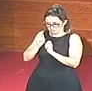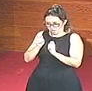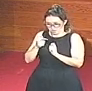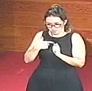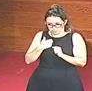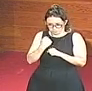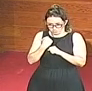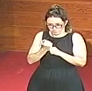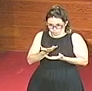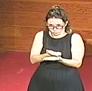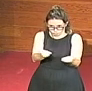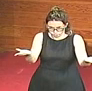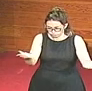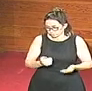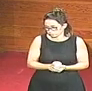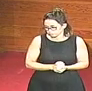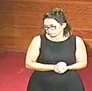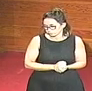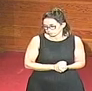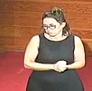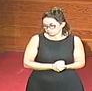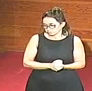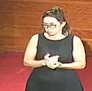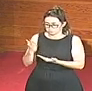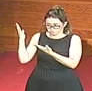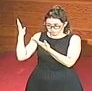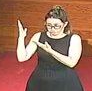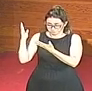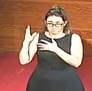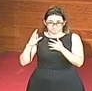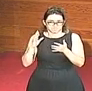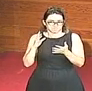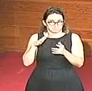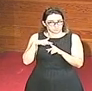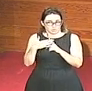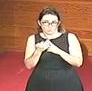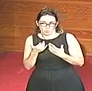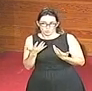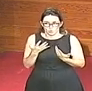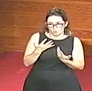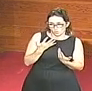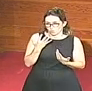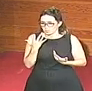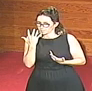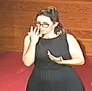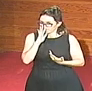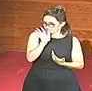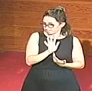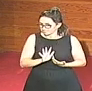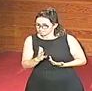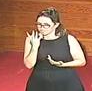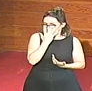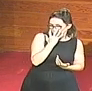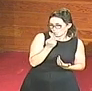debemos. Bueno, es un panorama inquietante, la verdad. Es verdad que de los 10